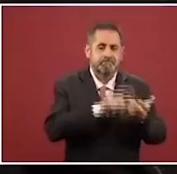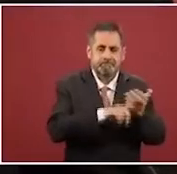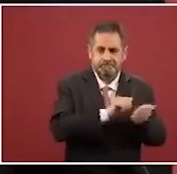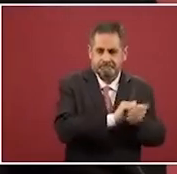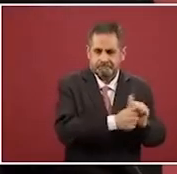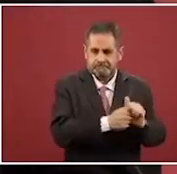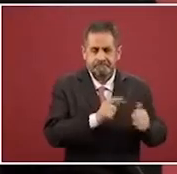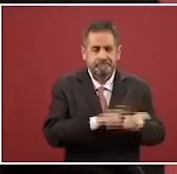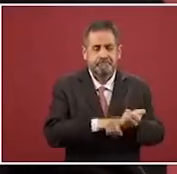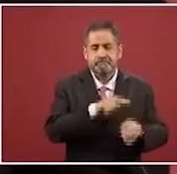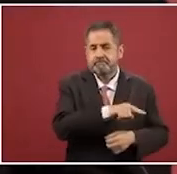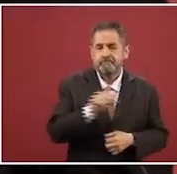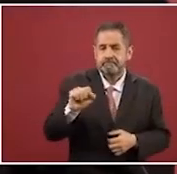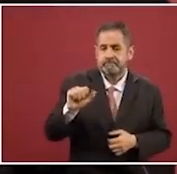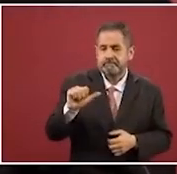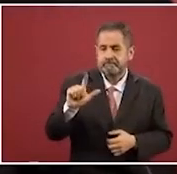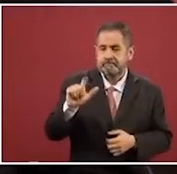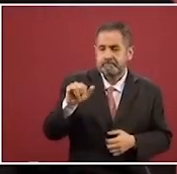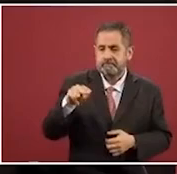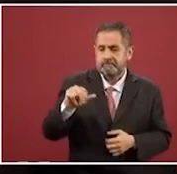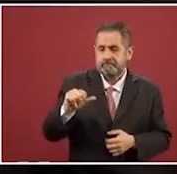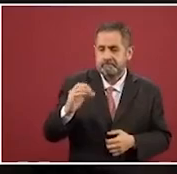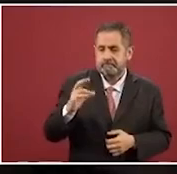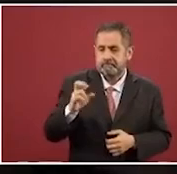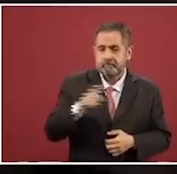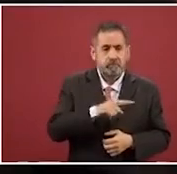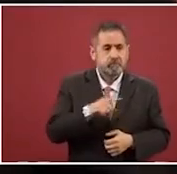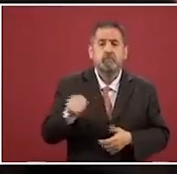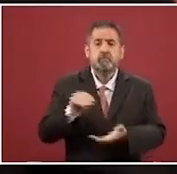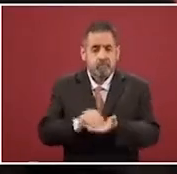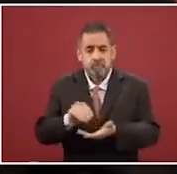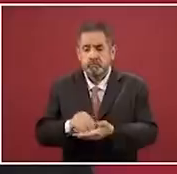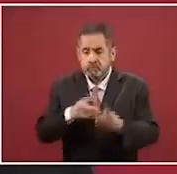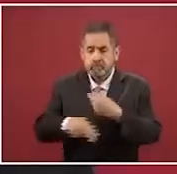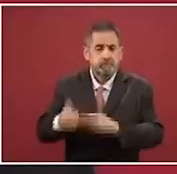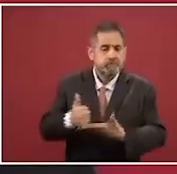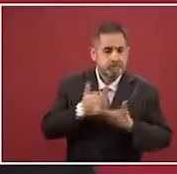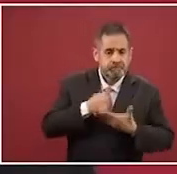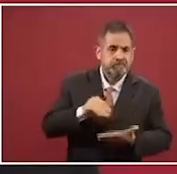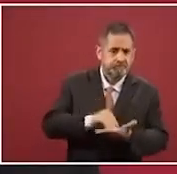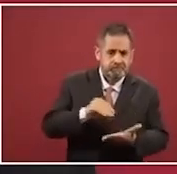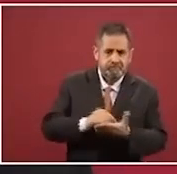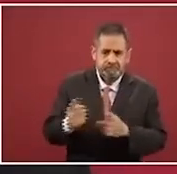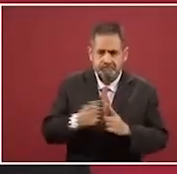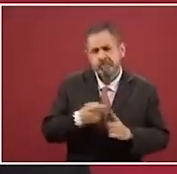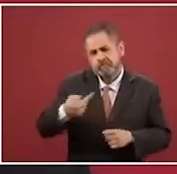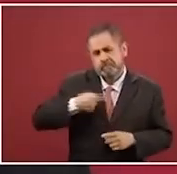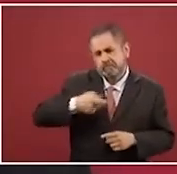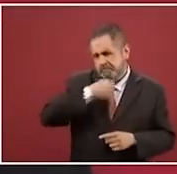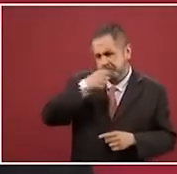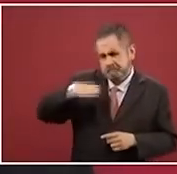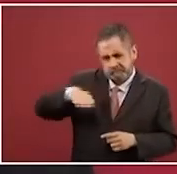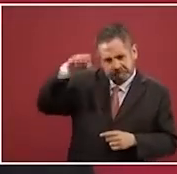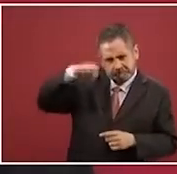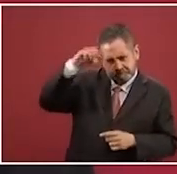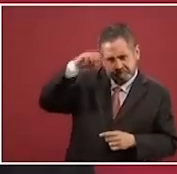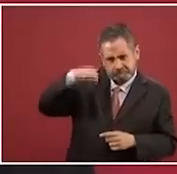que fue la de Salina Cruz, ahí están ayudándonos, ya grandes,